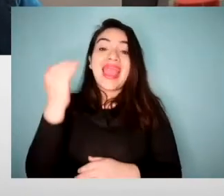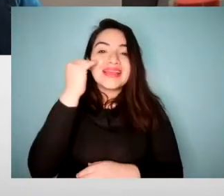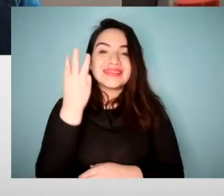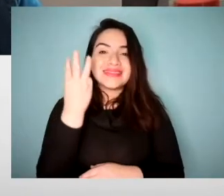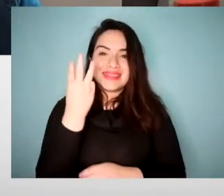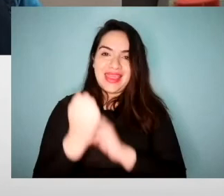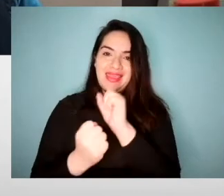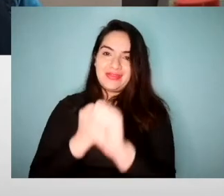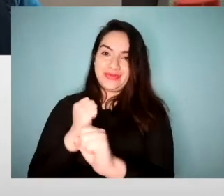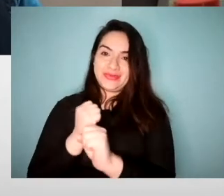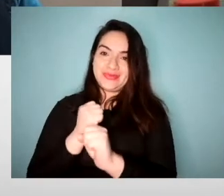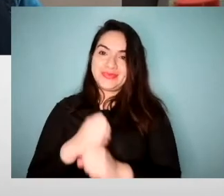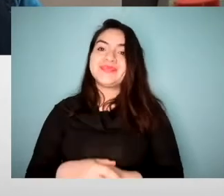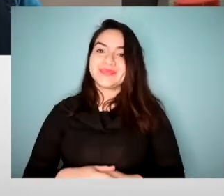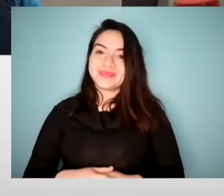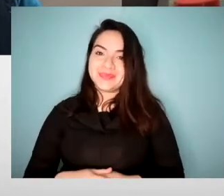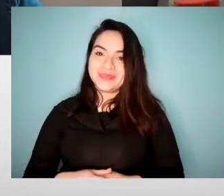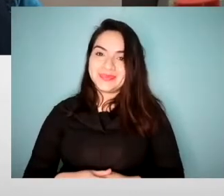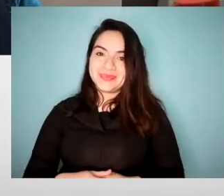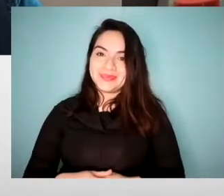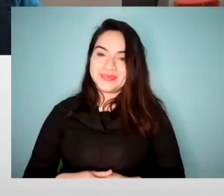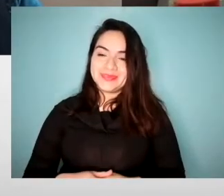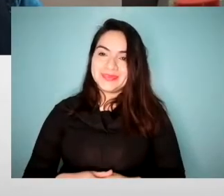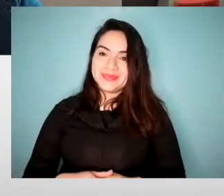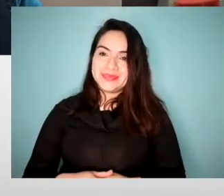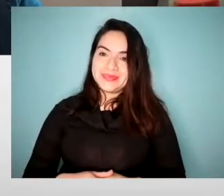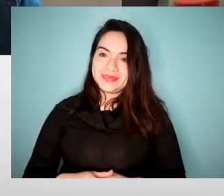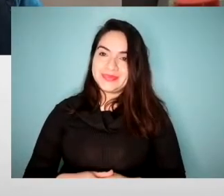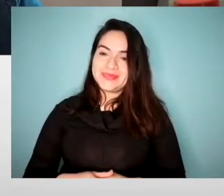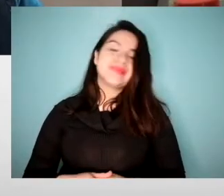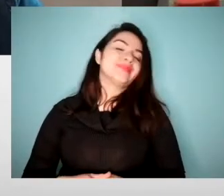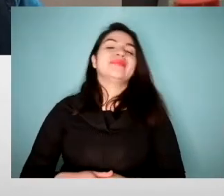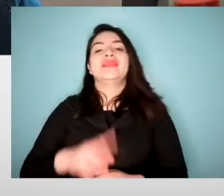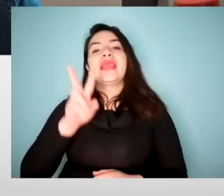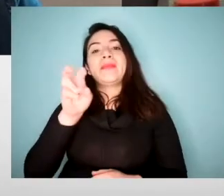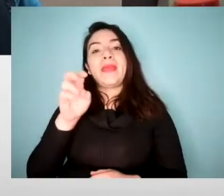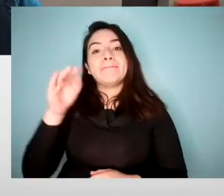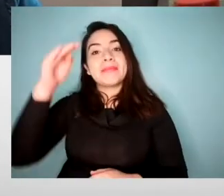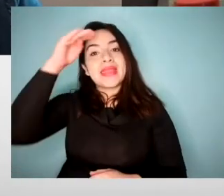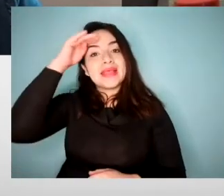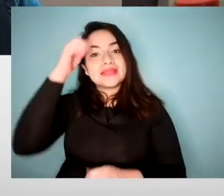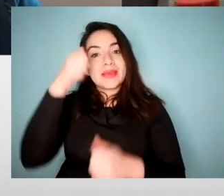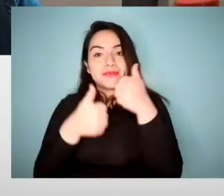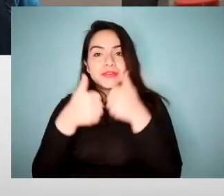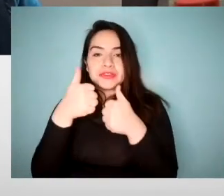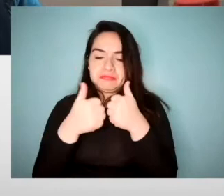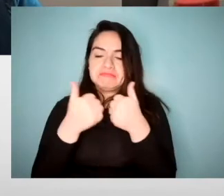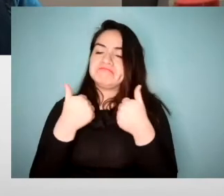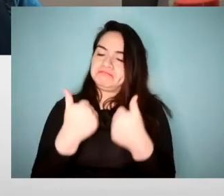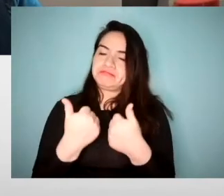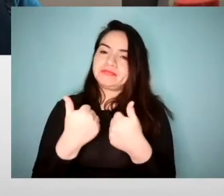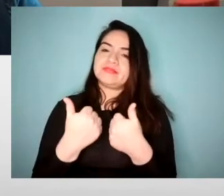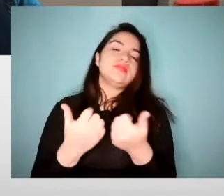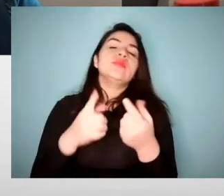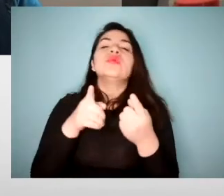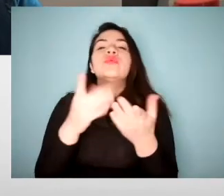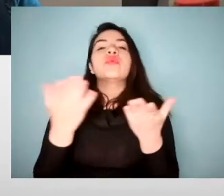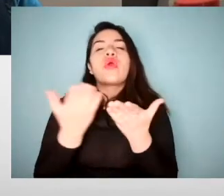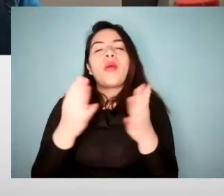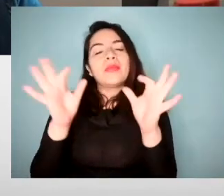casi 3 años. Muy bien. Fuera de lo que fue la experiencia profesional, ¿cómo describirías la vida en Estados